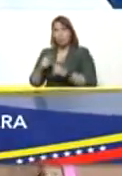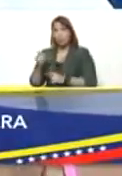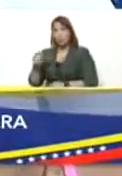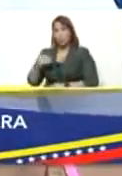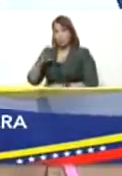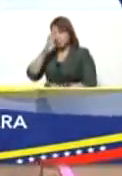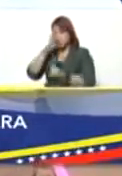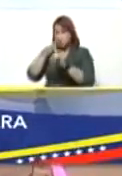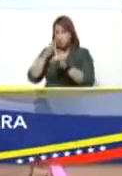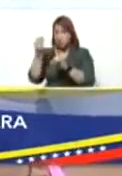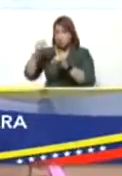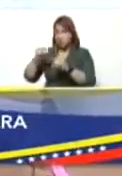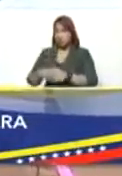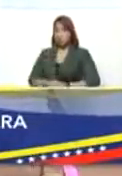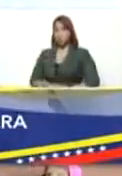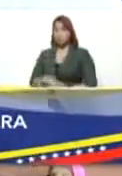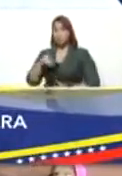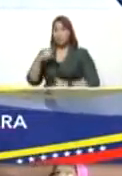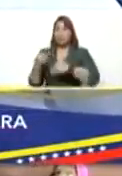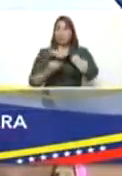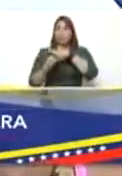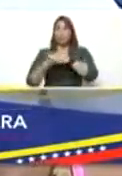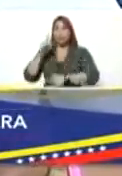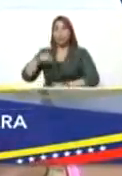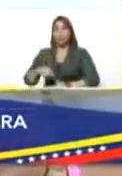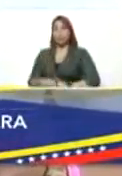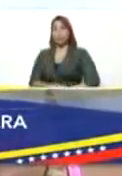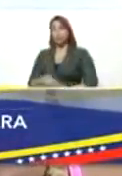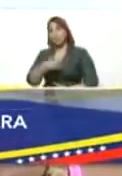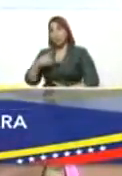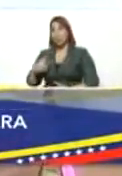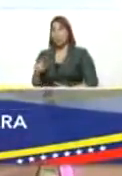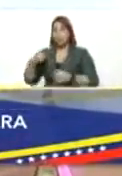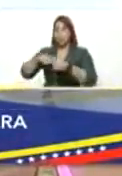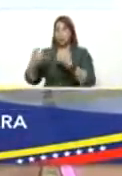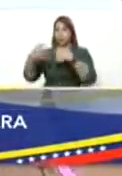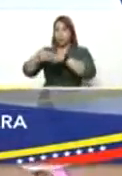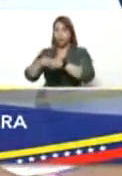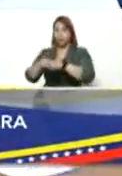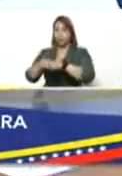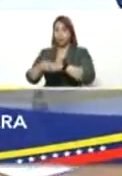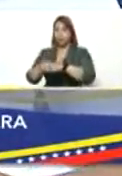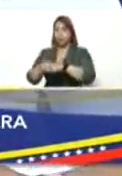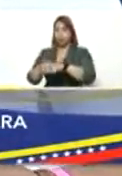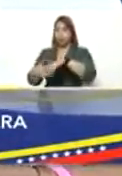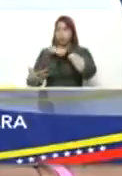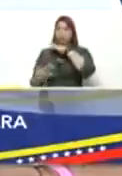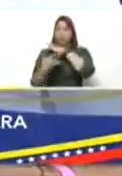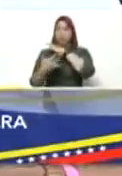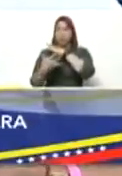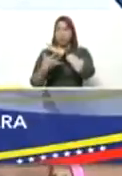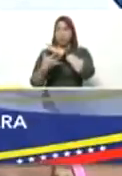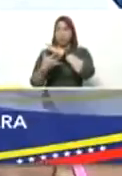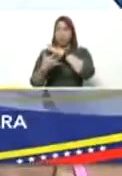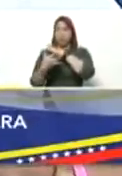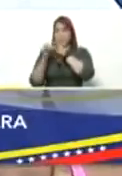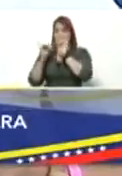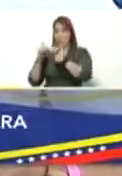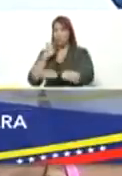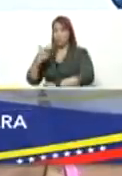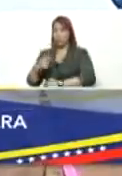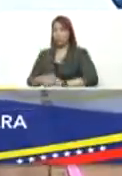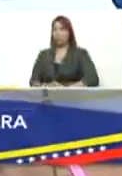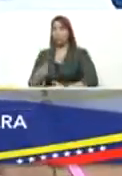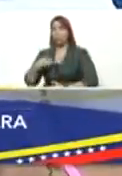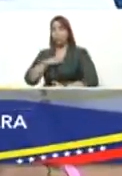allá, señor presidente. Esta instancia también queremos involucrarlos mediante la tecnología, así como usted lo ha manifestado,